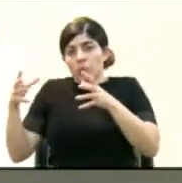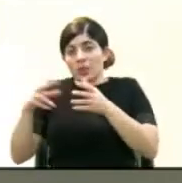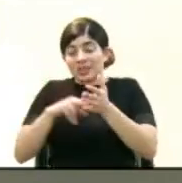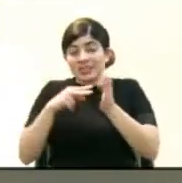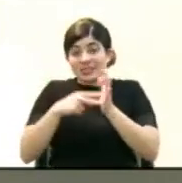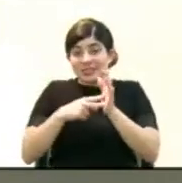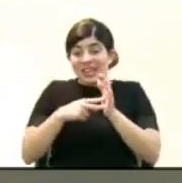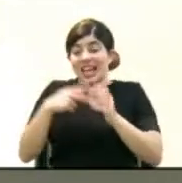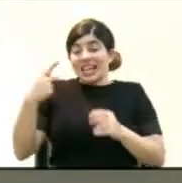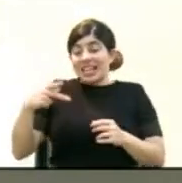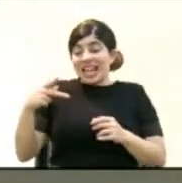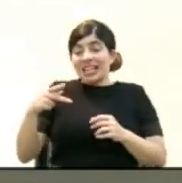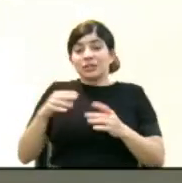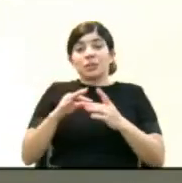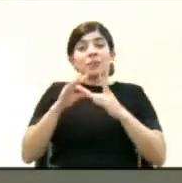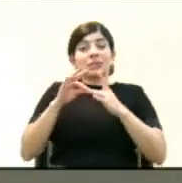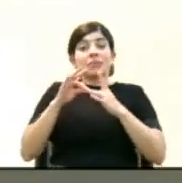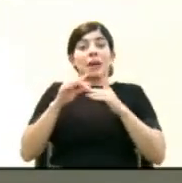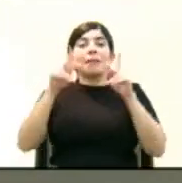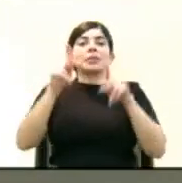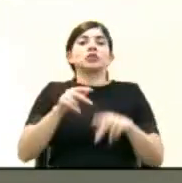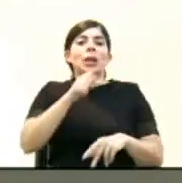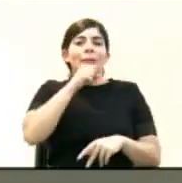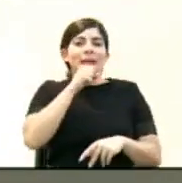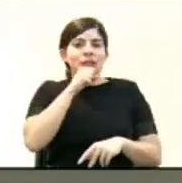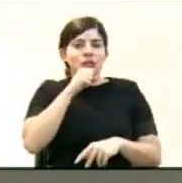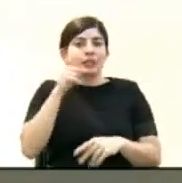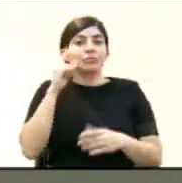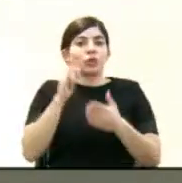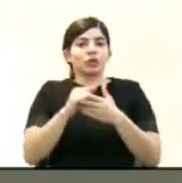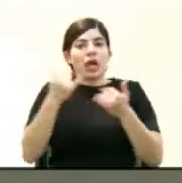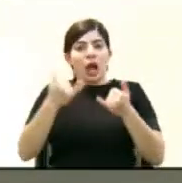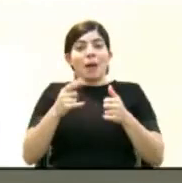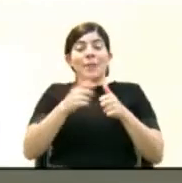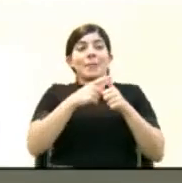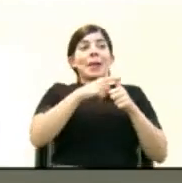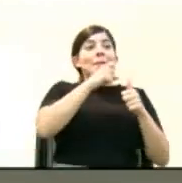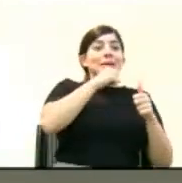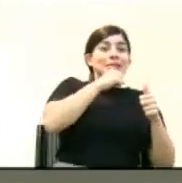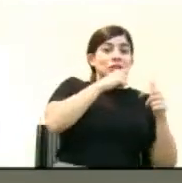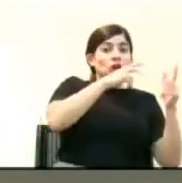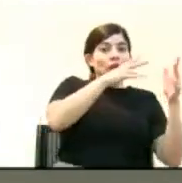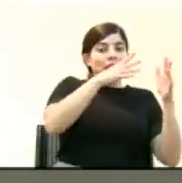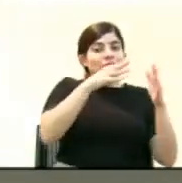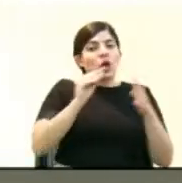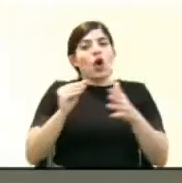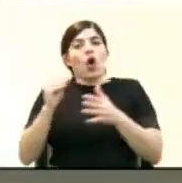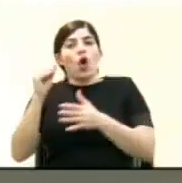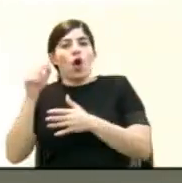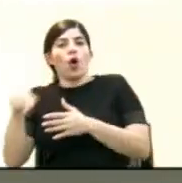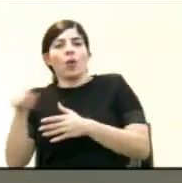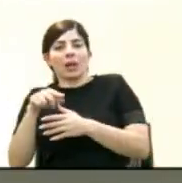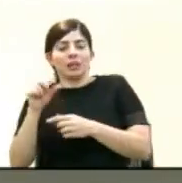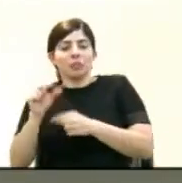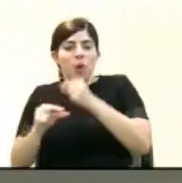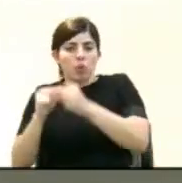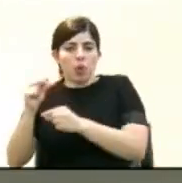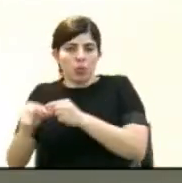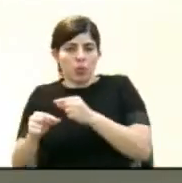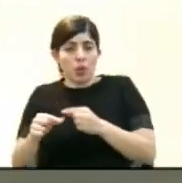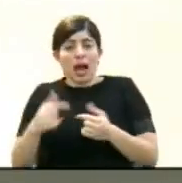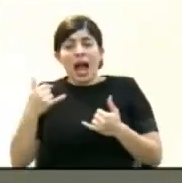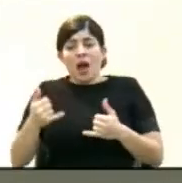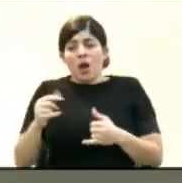en personas mayores. Por eso se ha ido avanzando de más a menos. Pero la población de 16 años también tienen